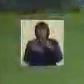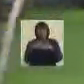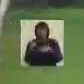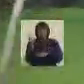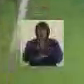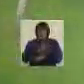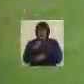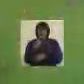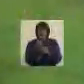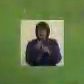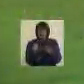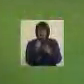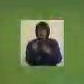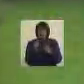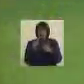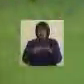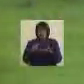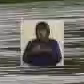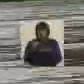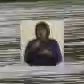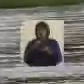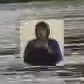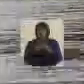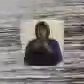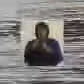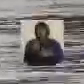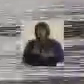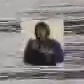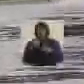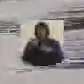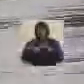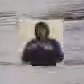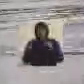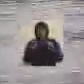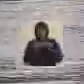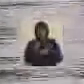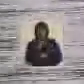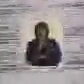los días, la solución de este polémico caso es cada vez más difícil.